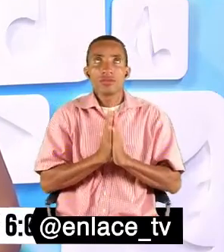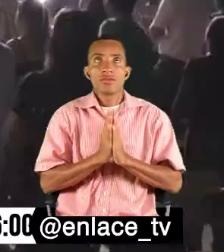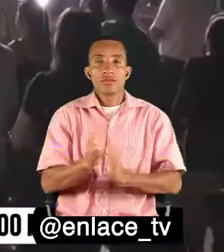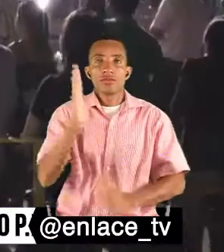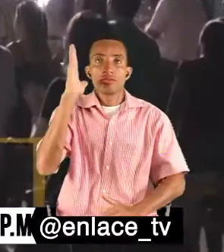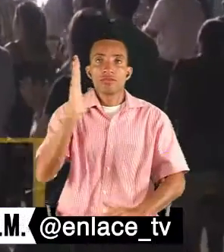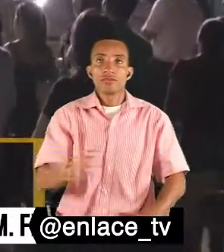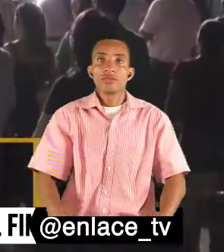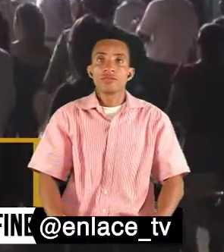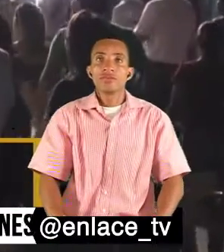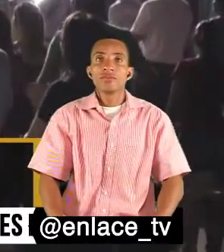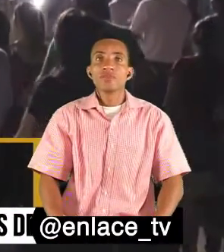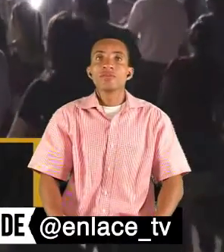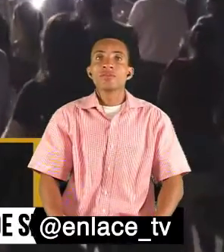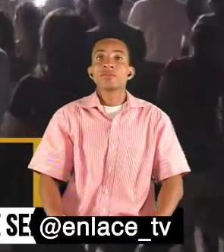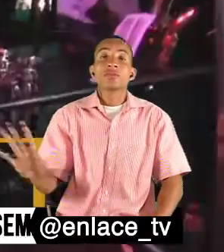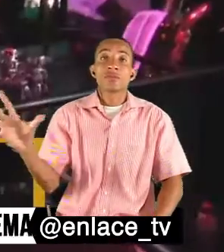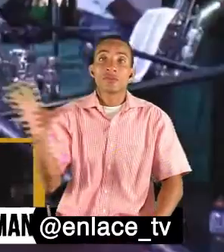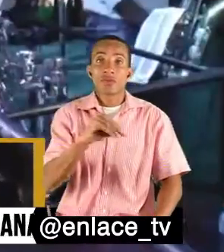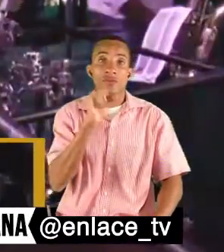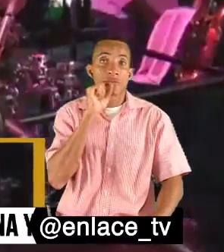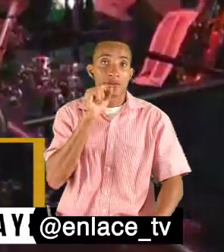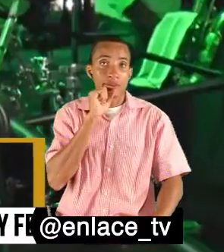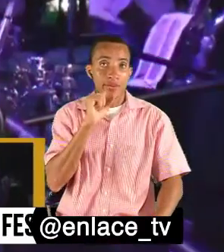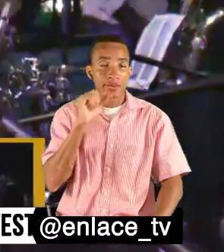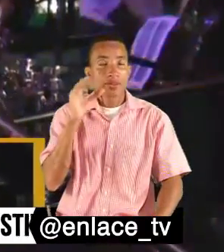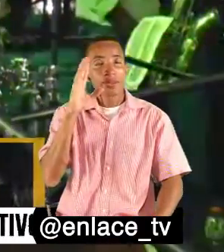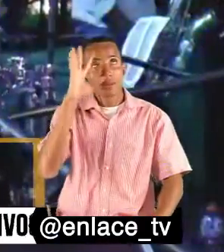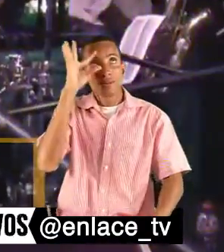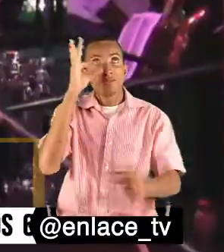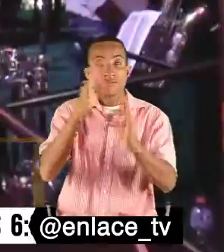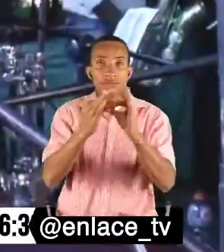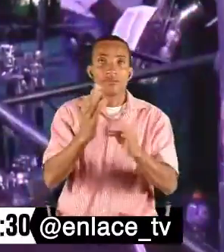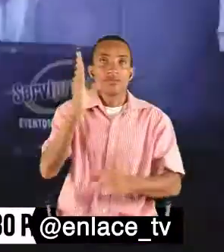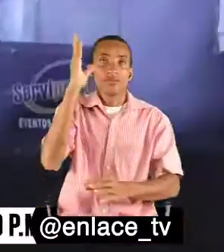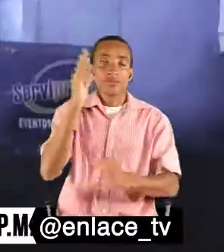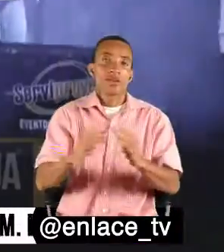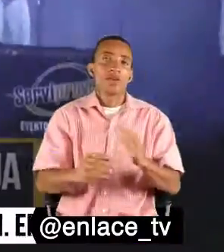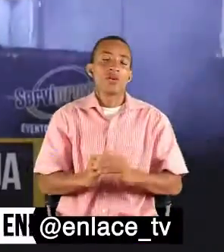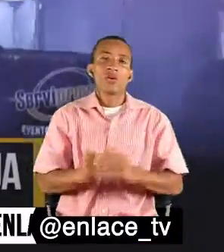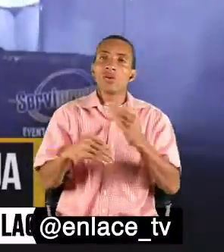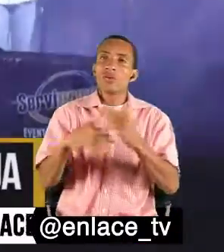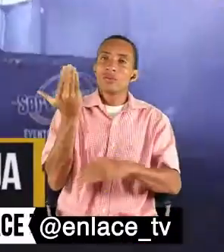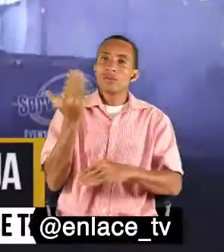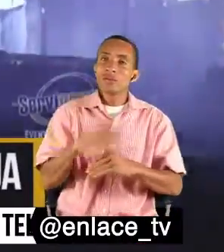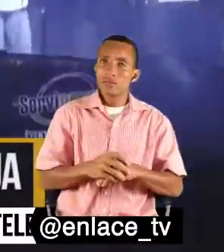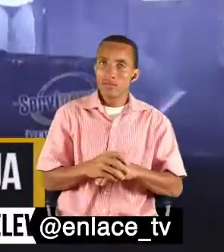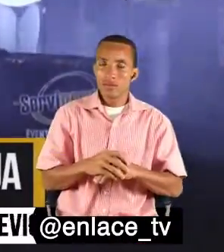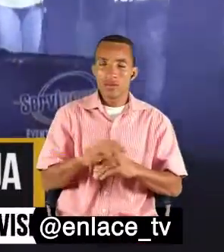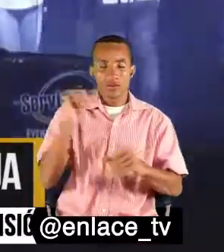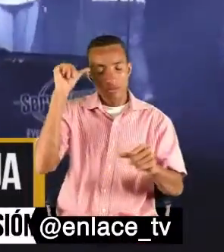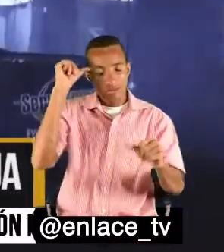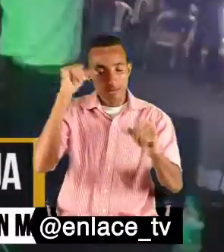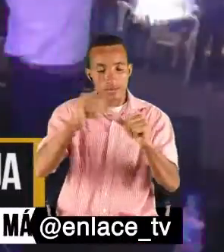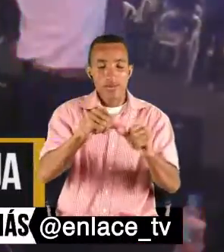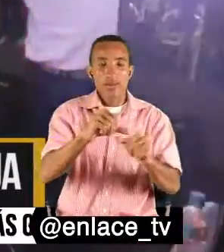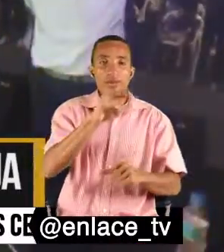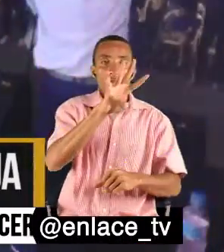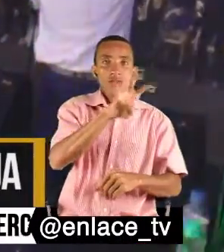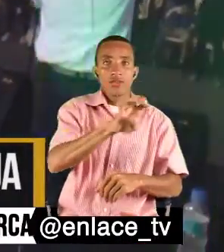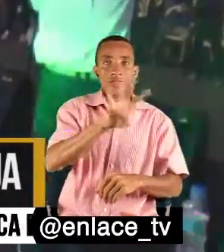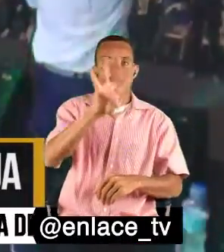Con el evento denominado Barranca Bermeja Cree en Dios, hoy se da inicio a la celebración del aniversario número 94 de Vida Municipal de